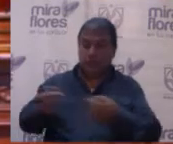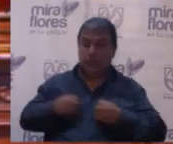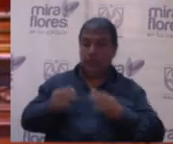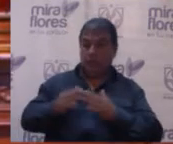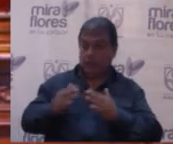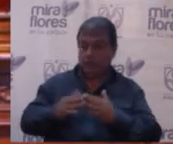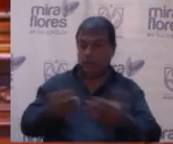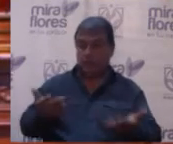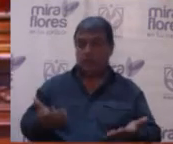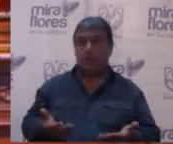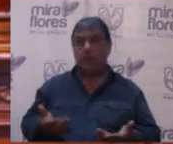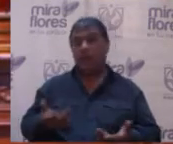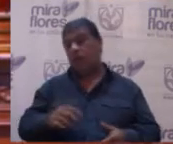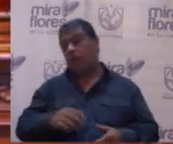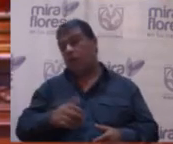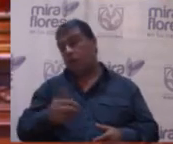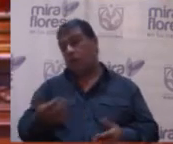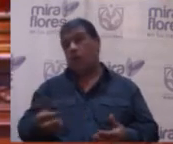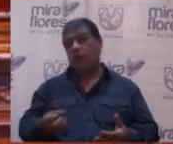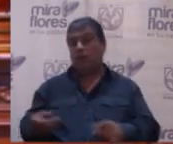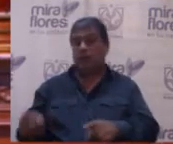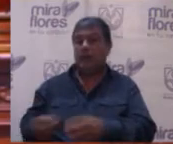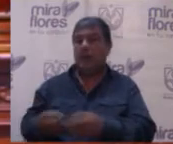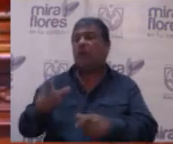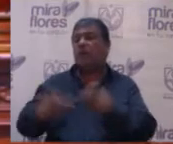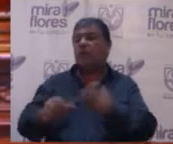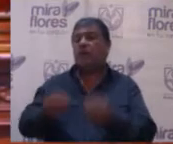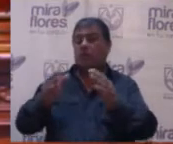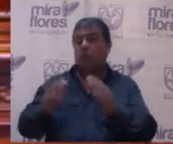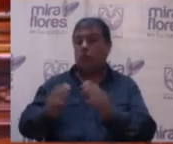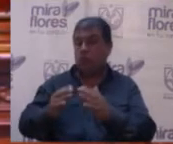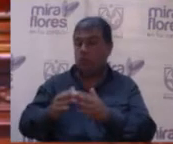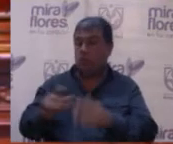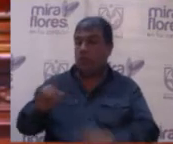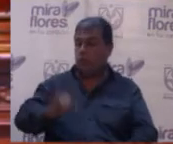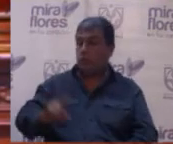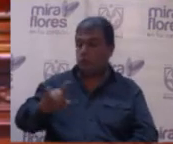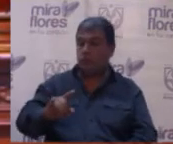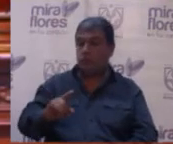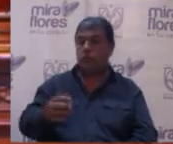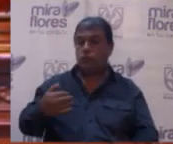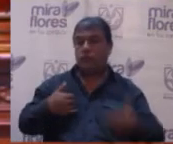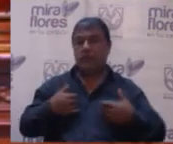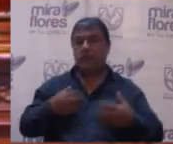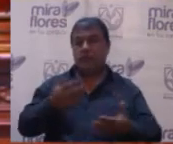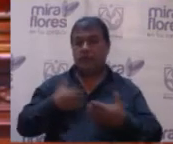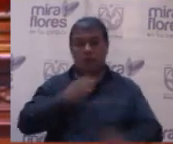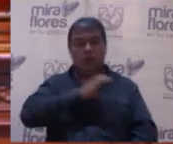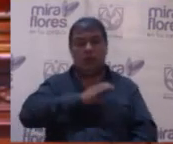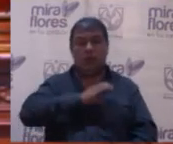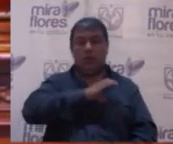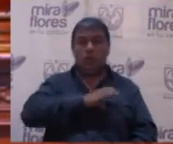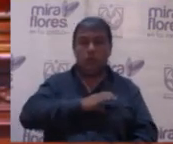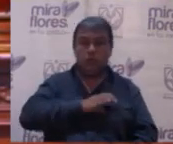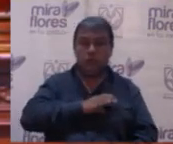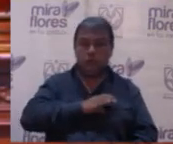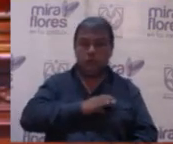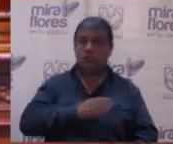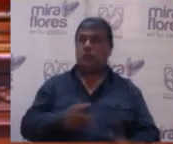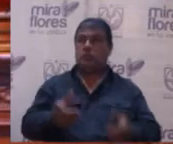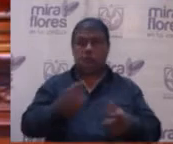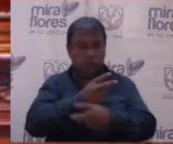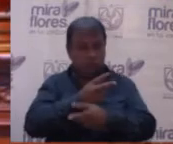y cuando a alguien le dan un bien en uso, hay una cesión en uso, uno tiene que tener una conducta